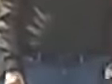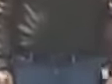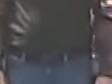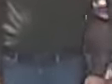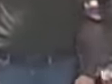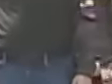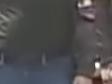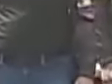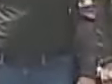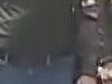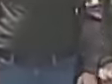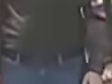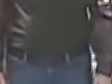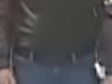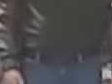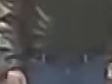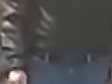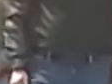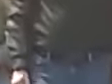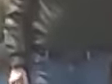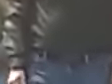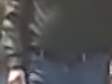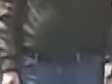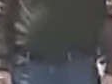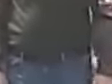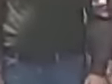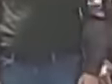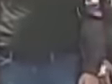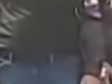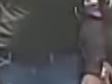no vamos a parar de trabajar, vamos a seguir trabajando.